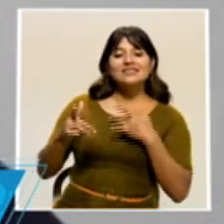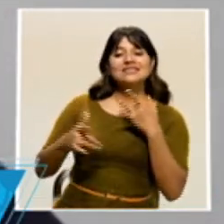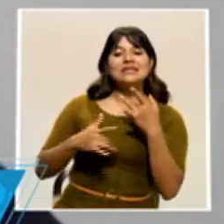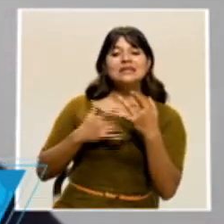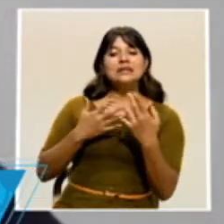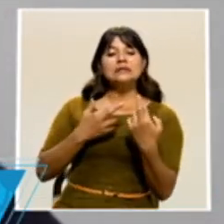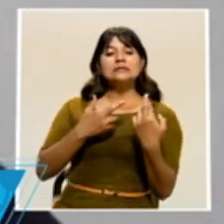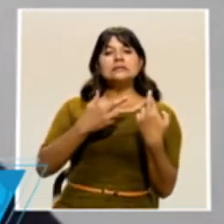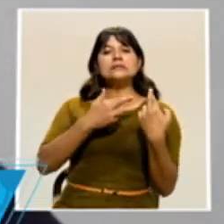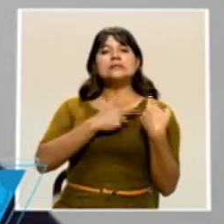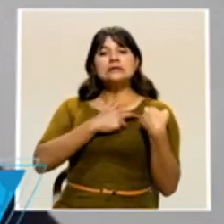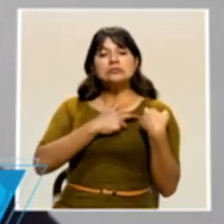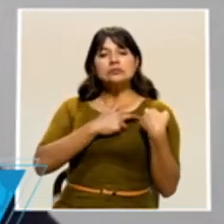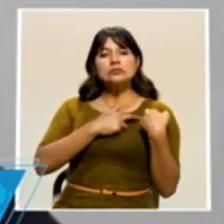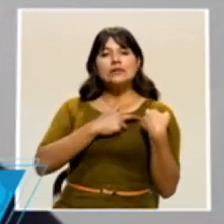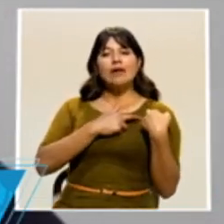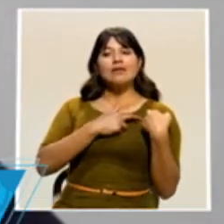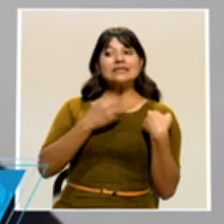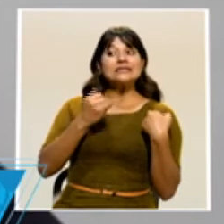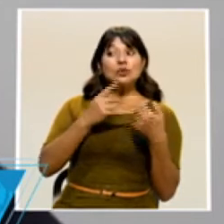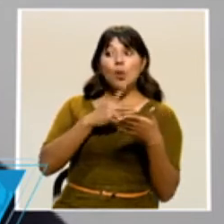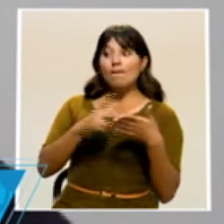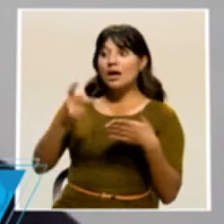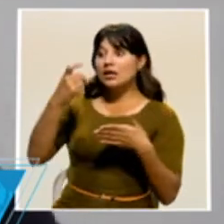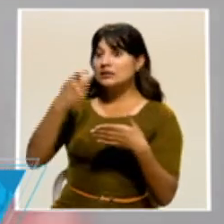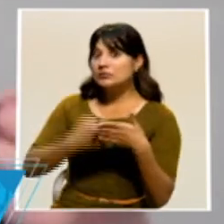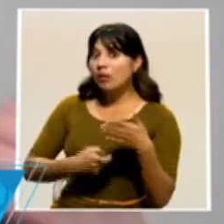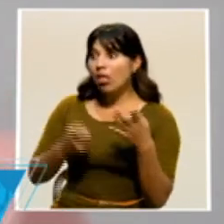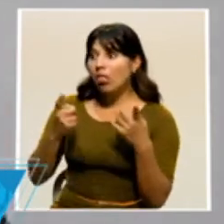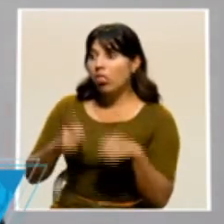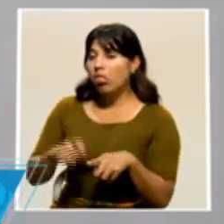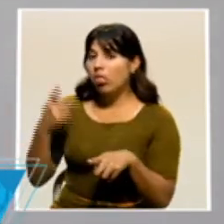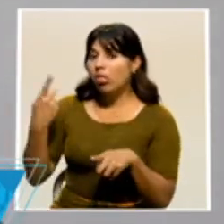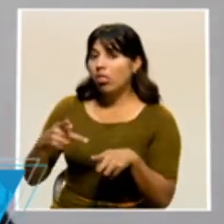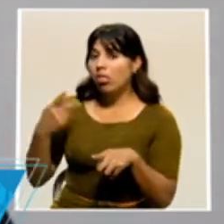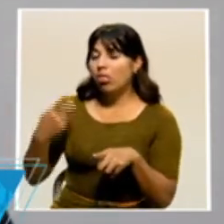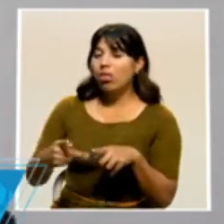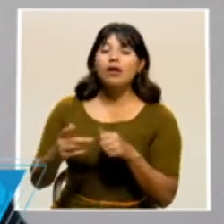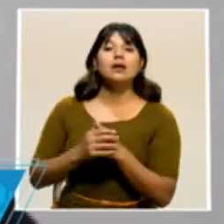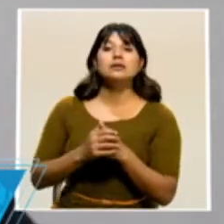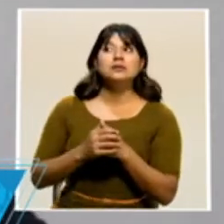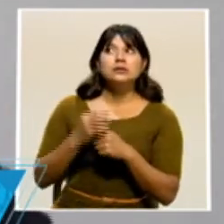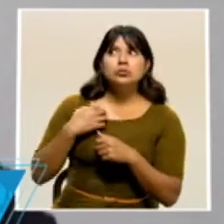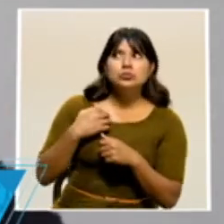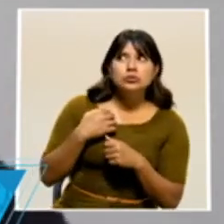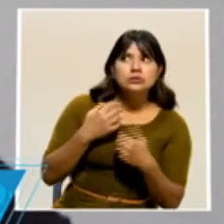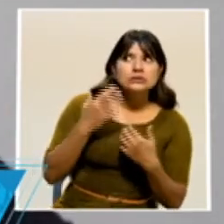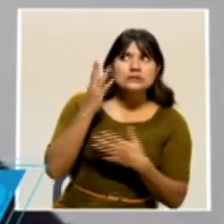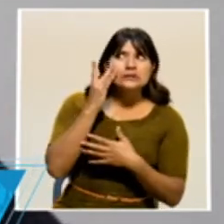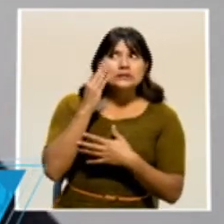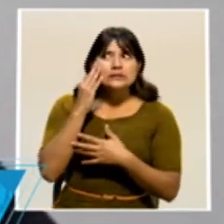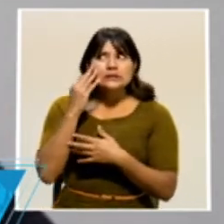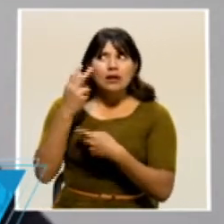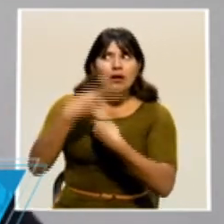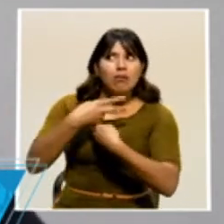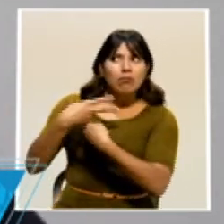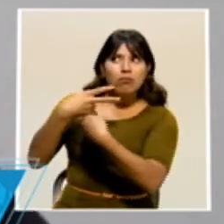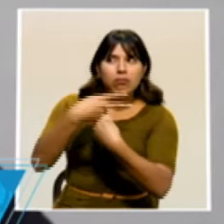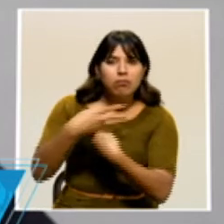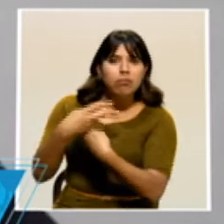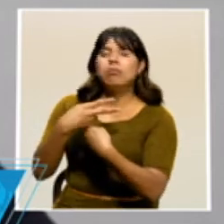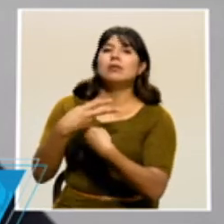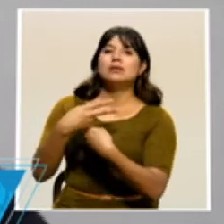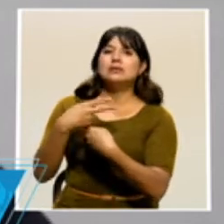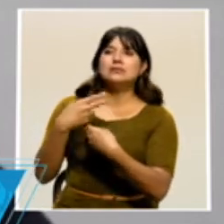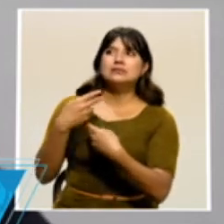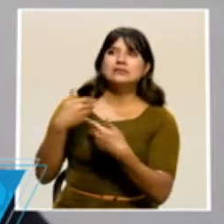no tributar de manera correcta, sentir que alguien nos va a revisar, que alguien me va a mandar mi estado de cuenta y me va a perseguir hasta que yo